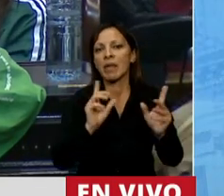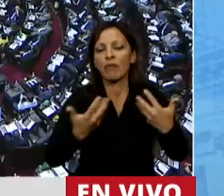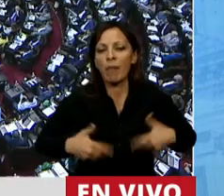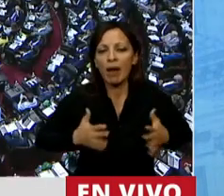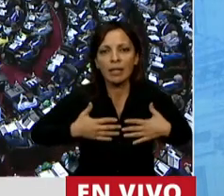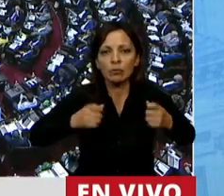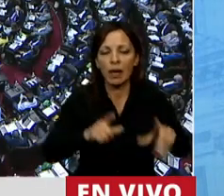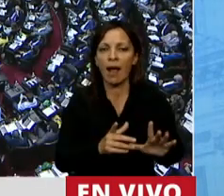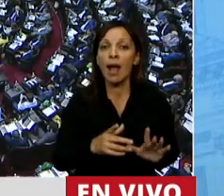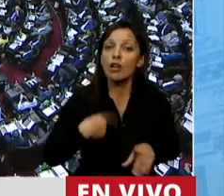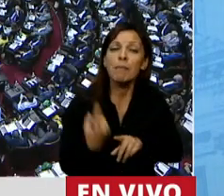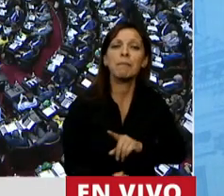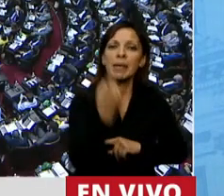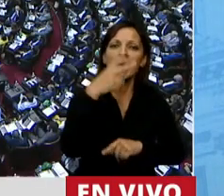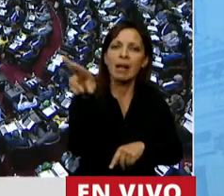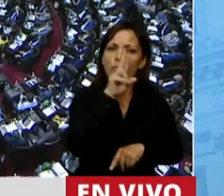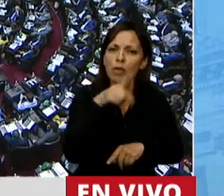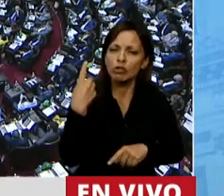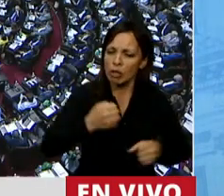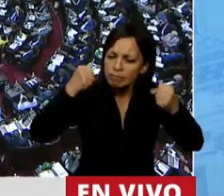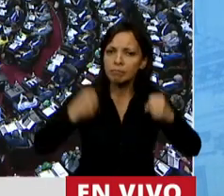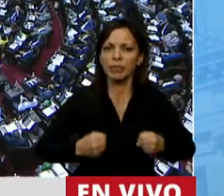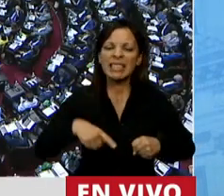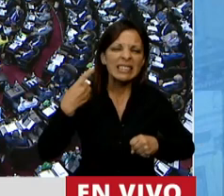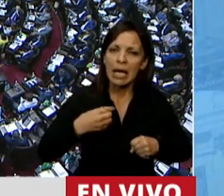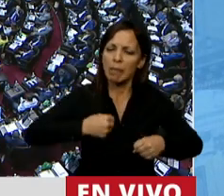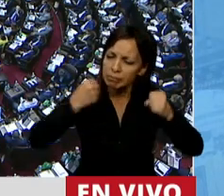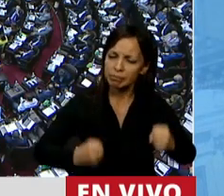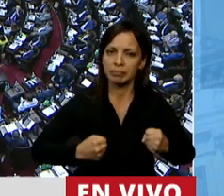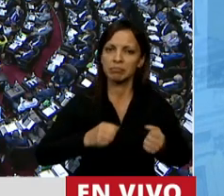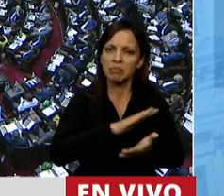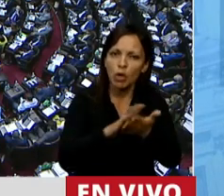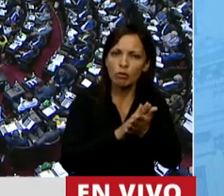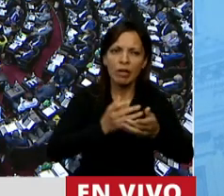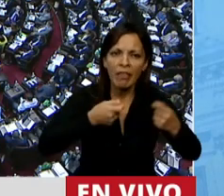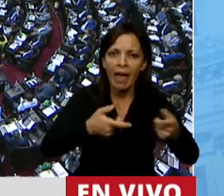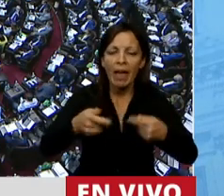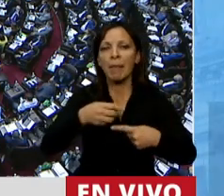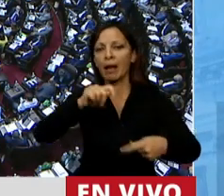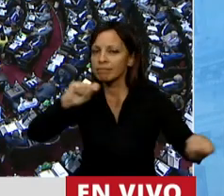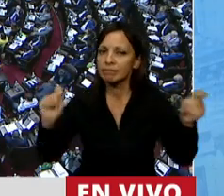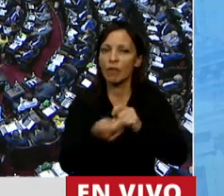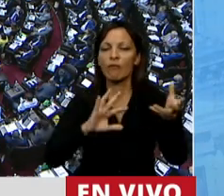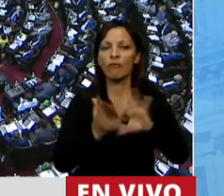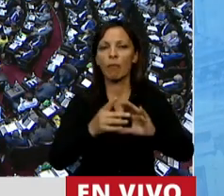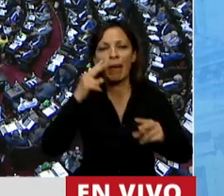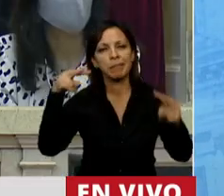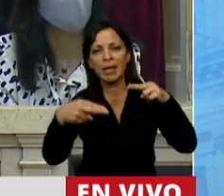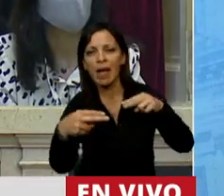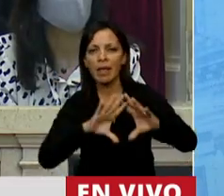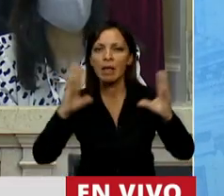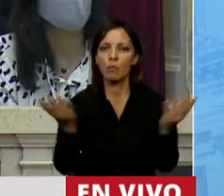Y nosotras somos las primeras en ponernos al frente de las batallas que haya que dar para cambiar esa cosmovisión del mundo y para que el